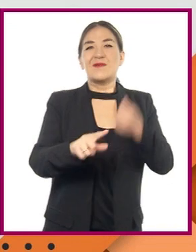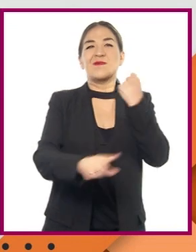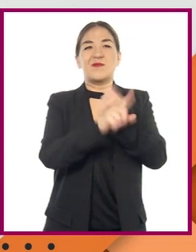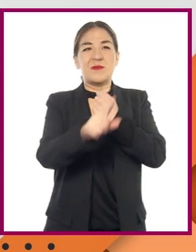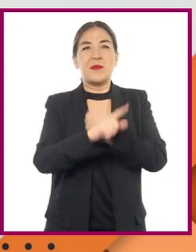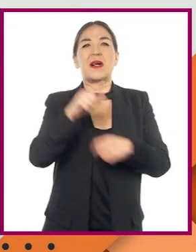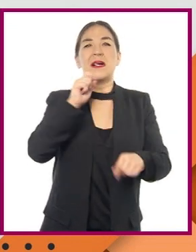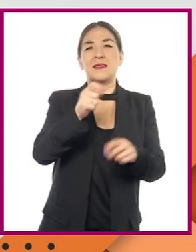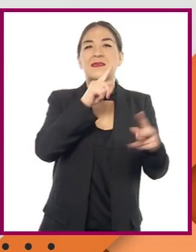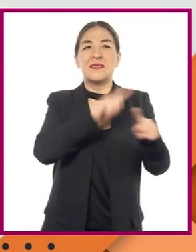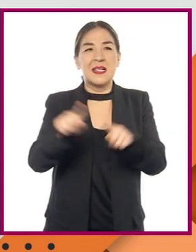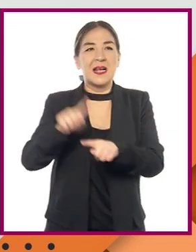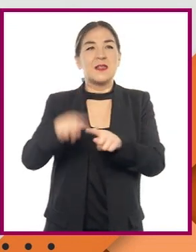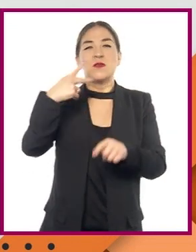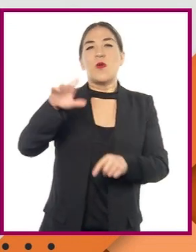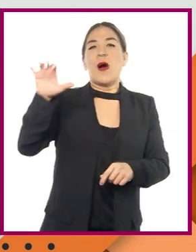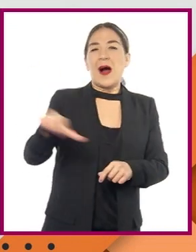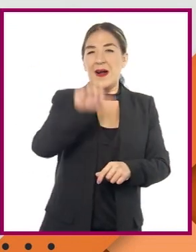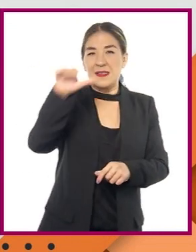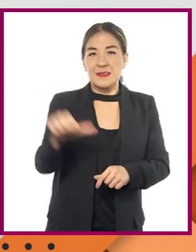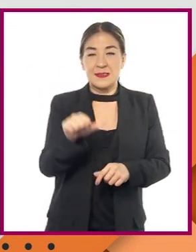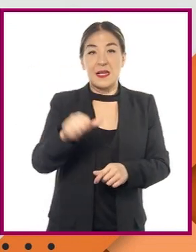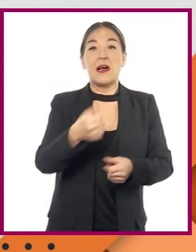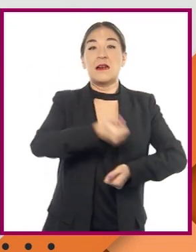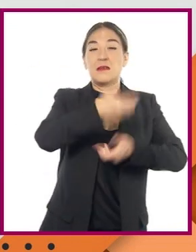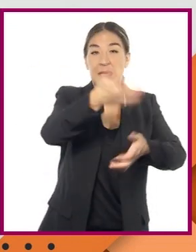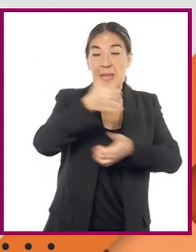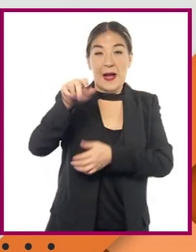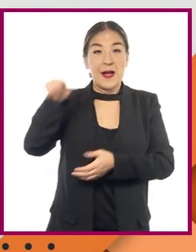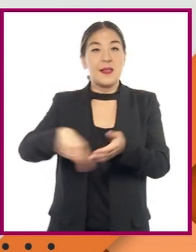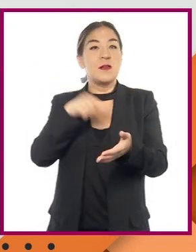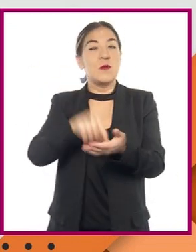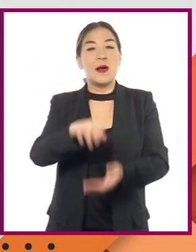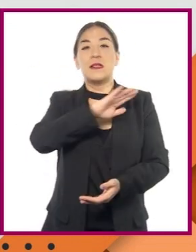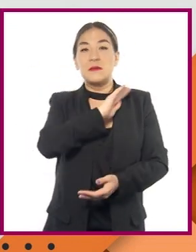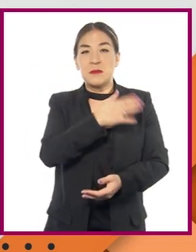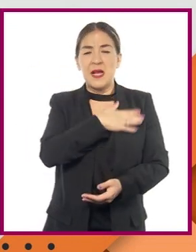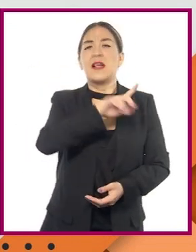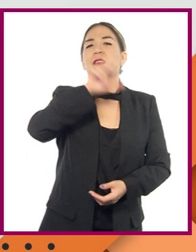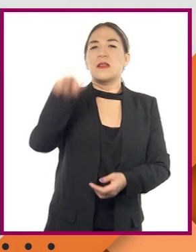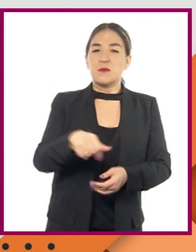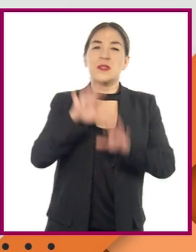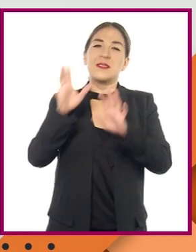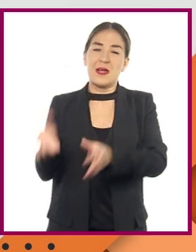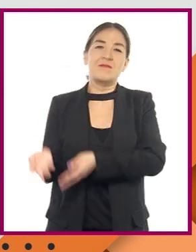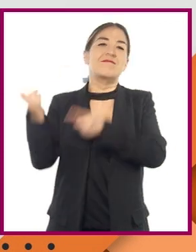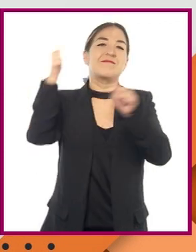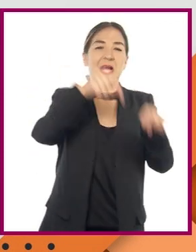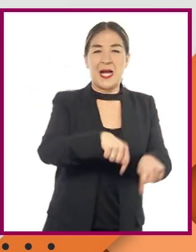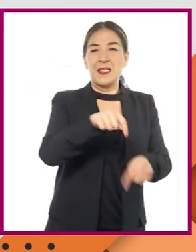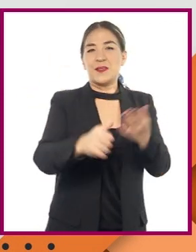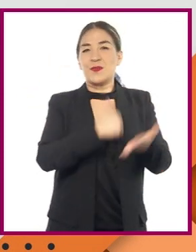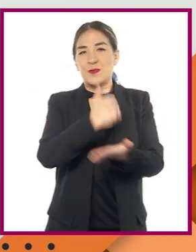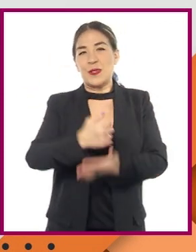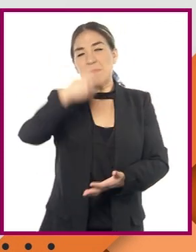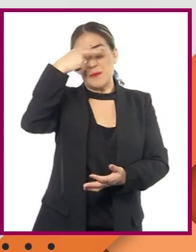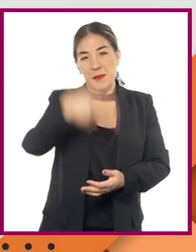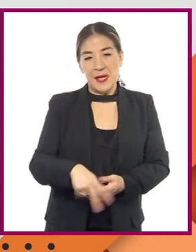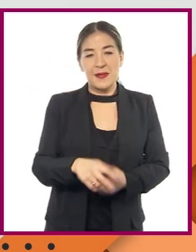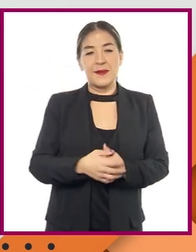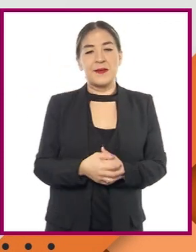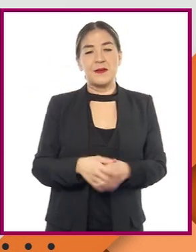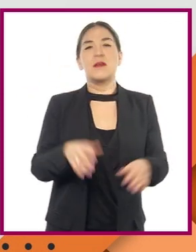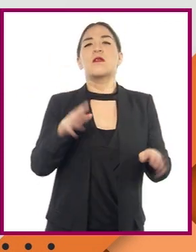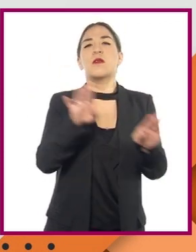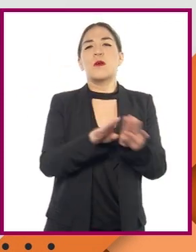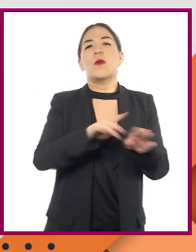de origen asiático que se embarcarían para España, después de llegar a la Ciudad de México, estos pasaban por